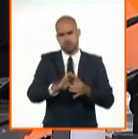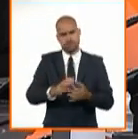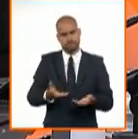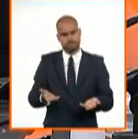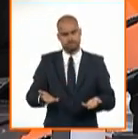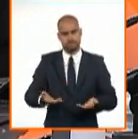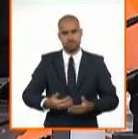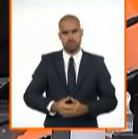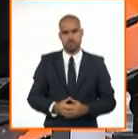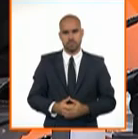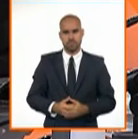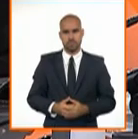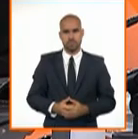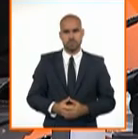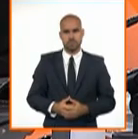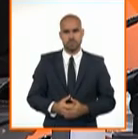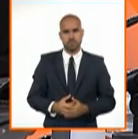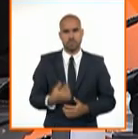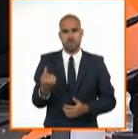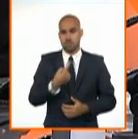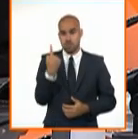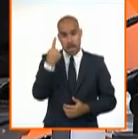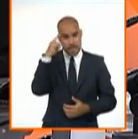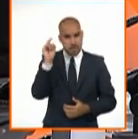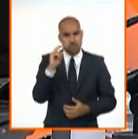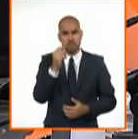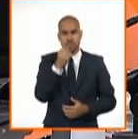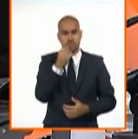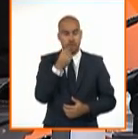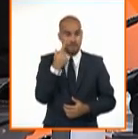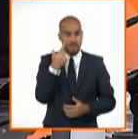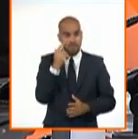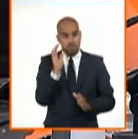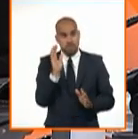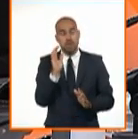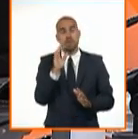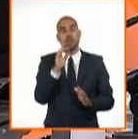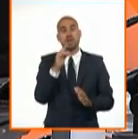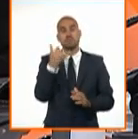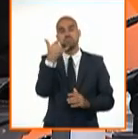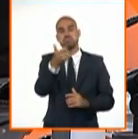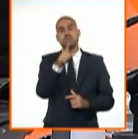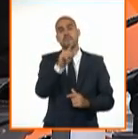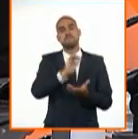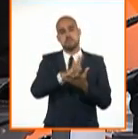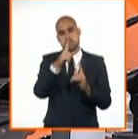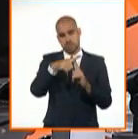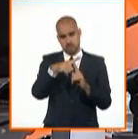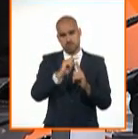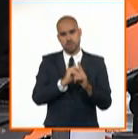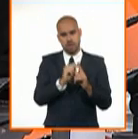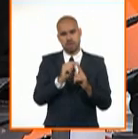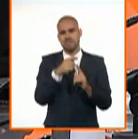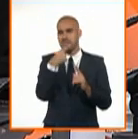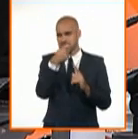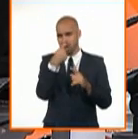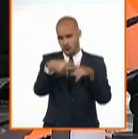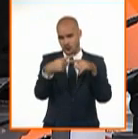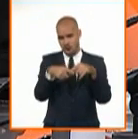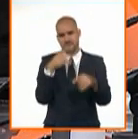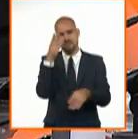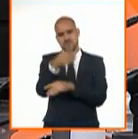estamos intentando un contacto con los compañeros de matanzas que están por la termoeléctrica antonio guiteras